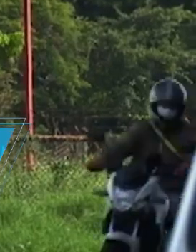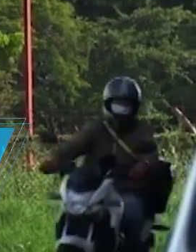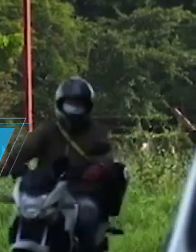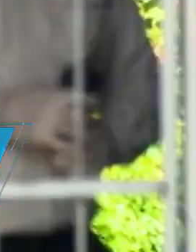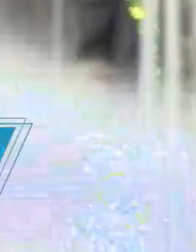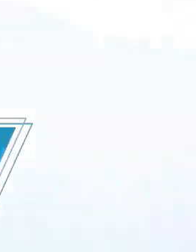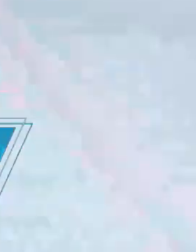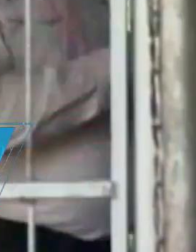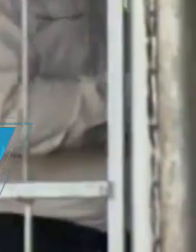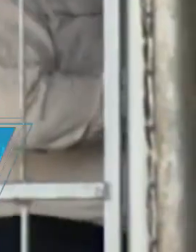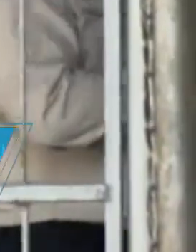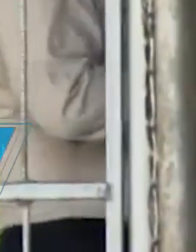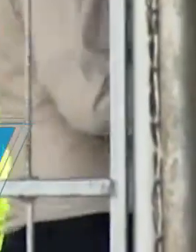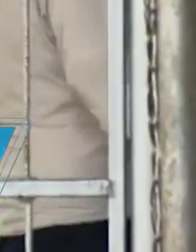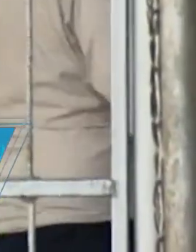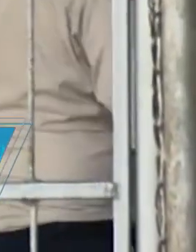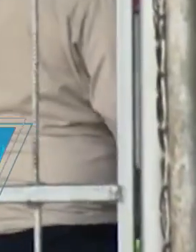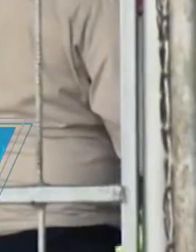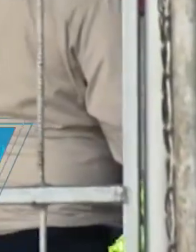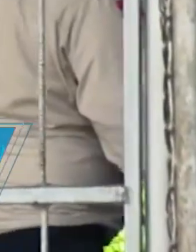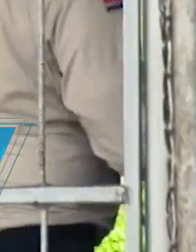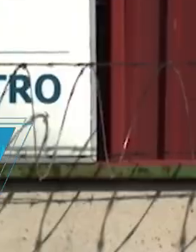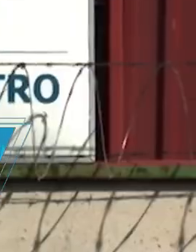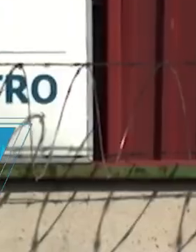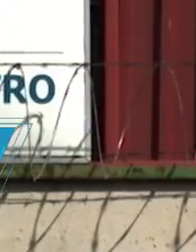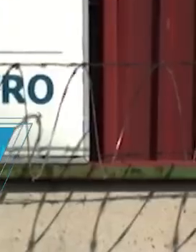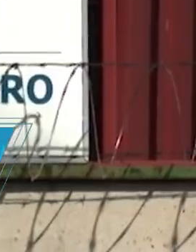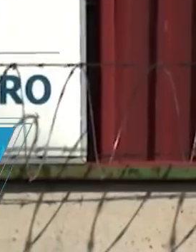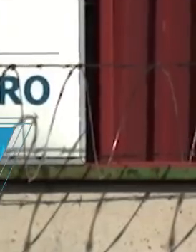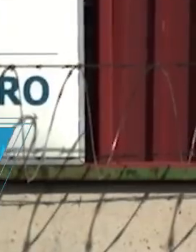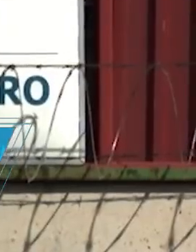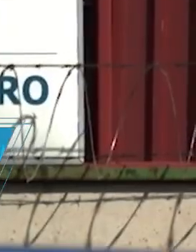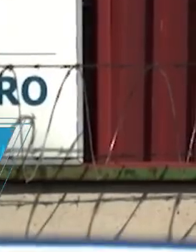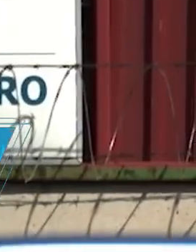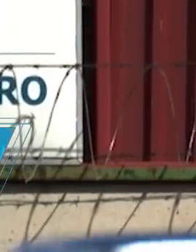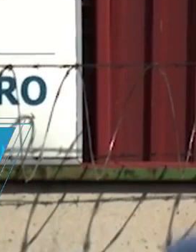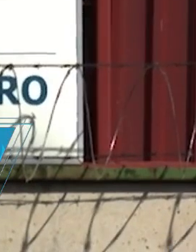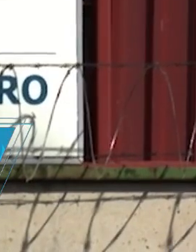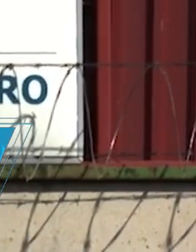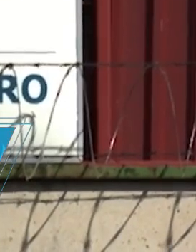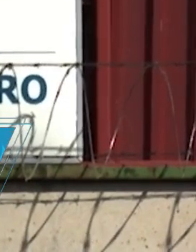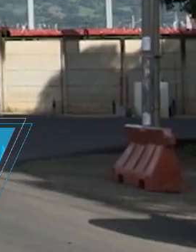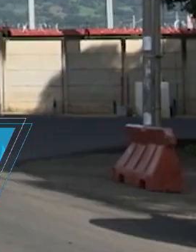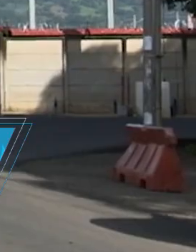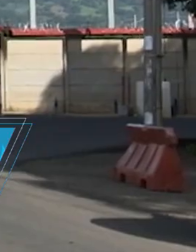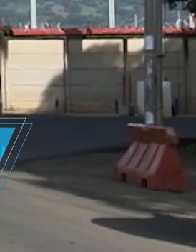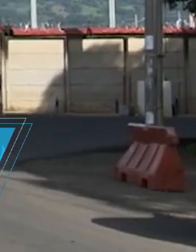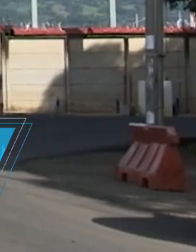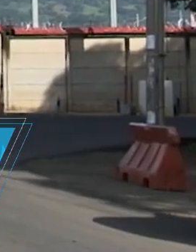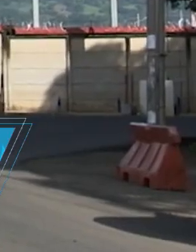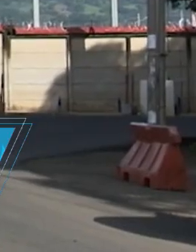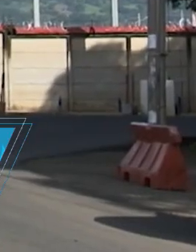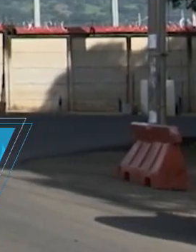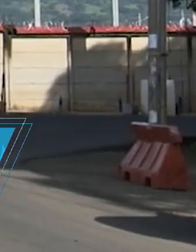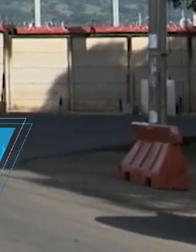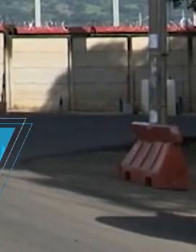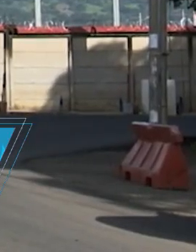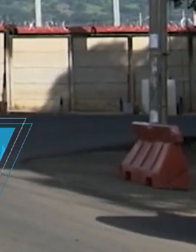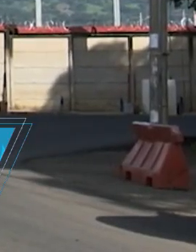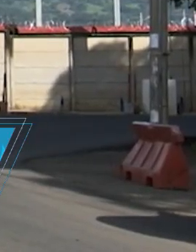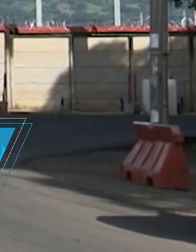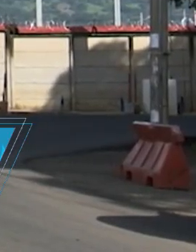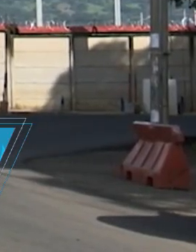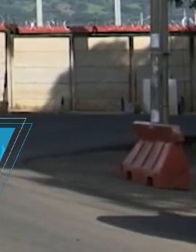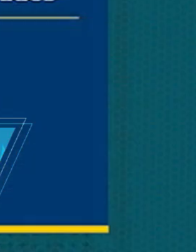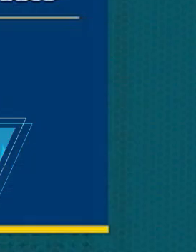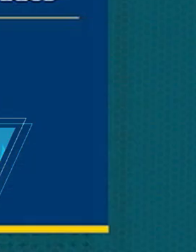Luis Paulino Mora, 1 de la cárcel Gerardo Rodríguez y 4 del centro Jorge Arturo Montero, todos ubicados en San